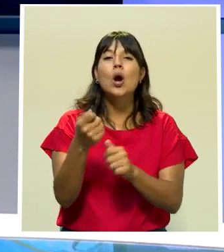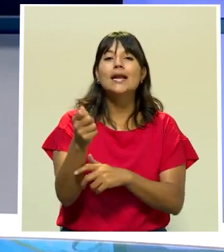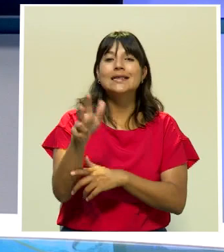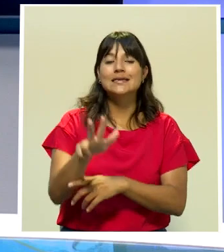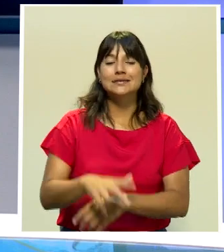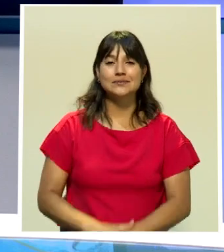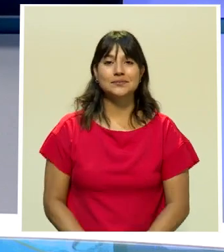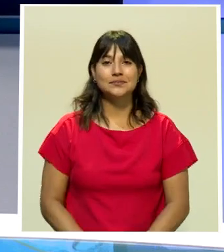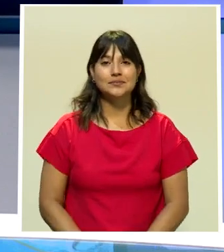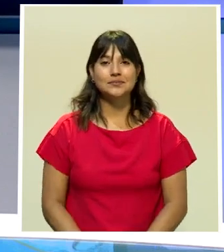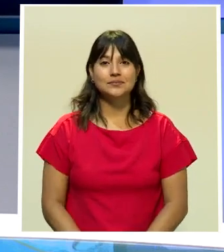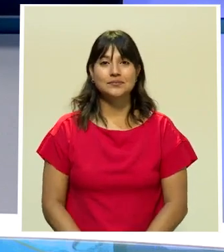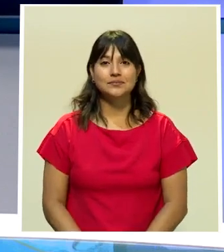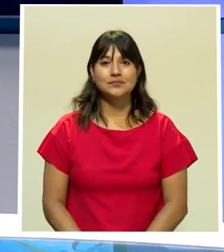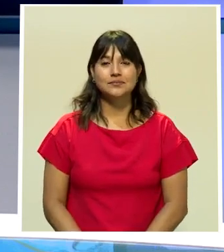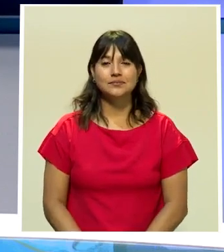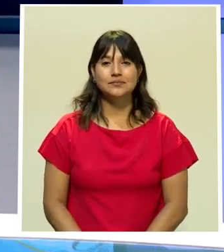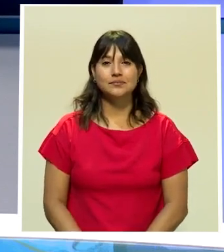Canal 13.